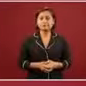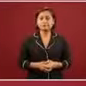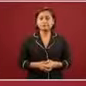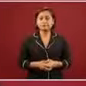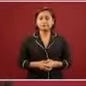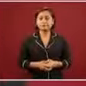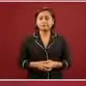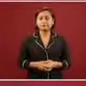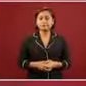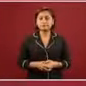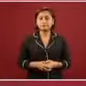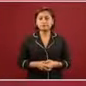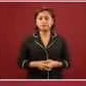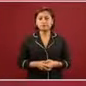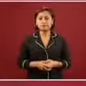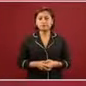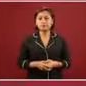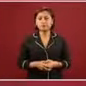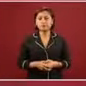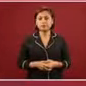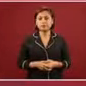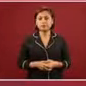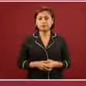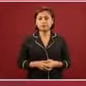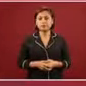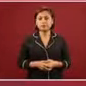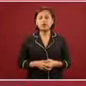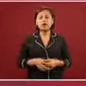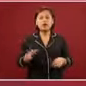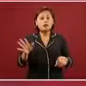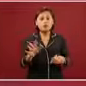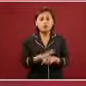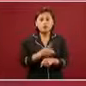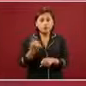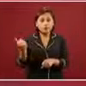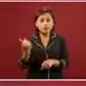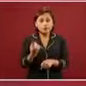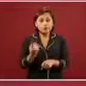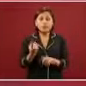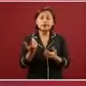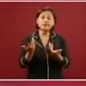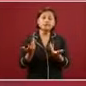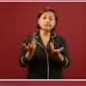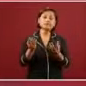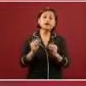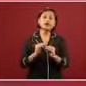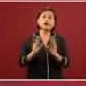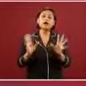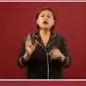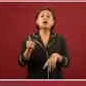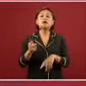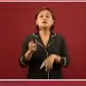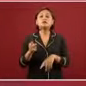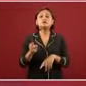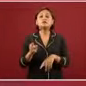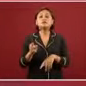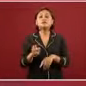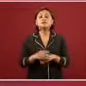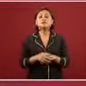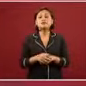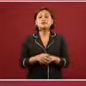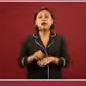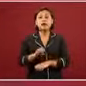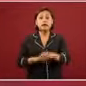Y esto tiene que ver pues con todas las prácticas que vienen de